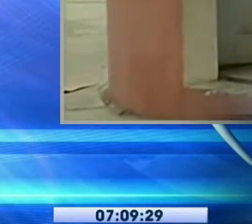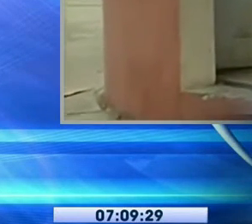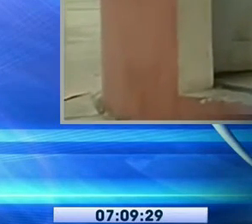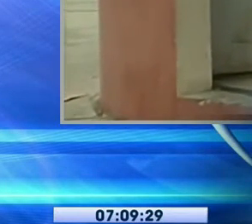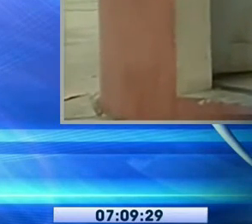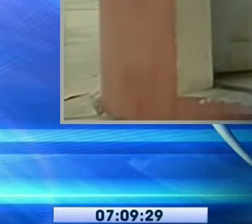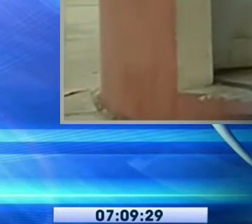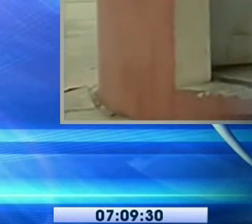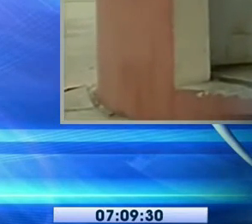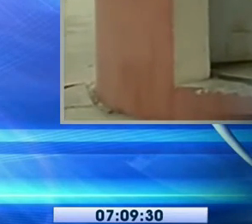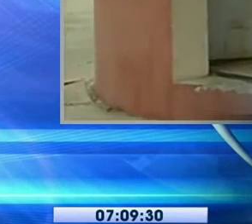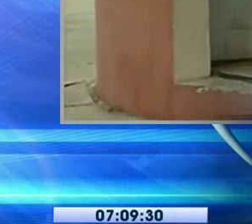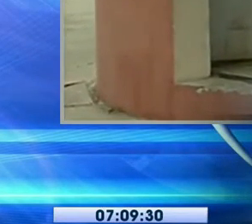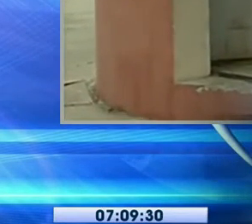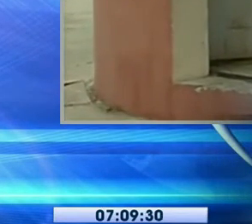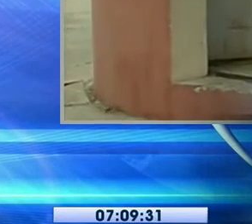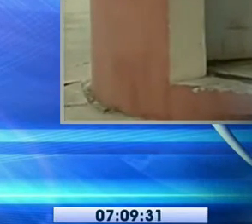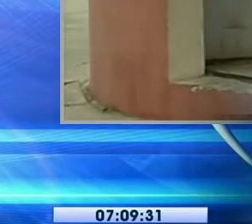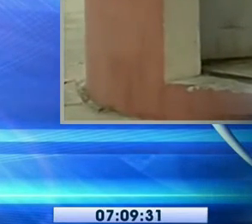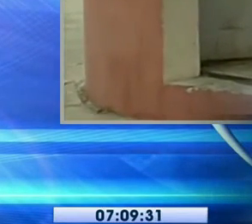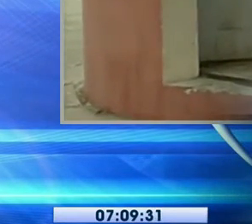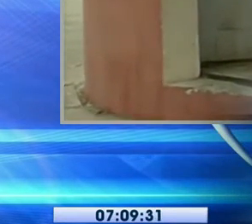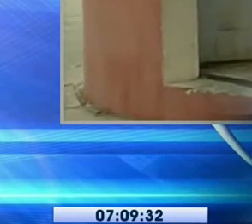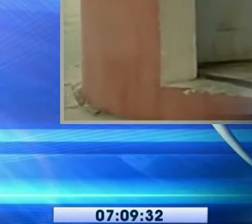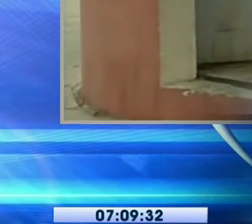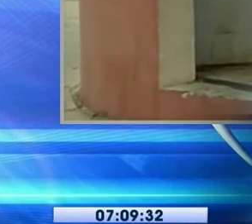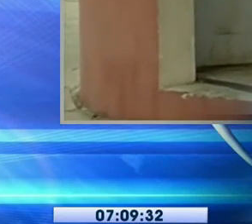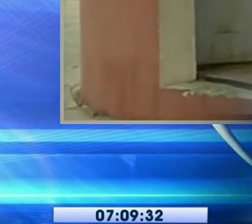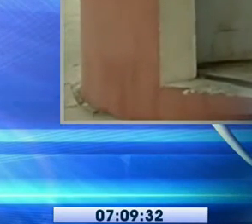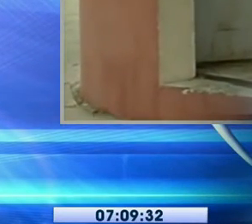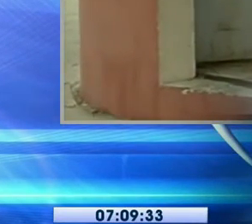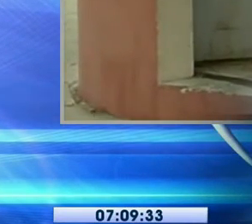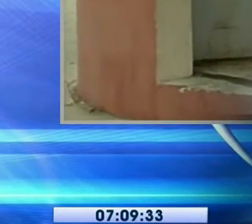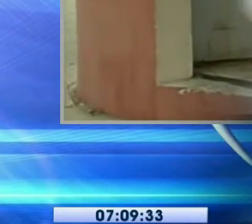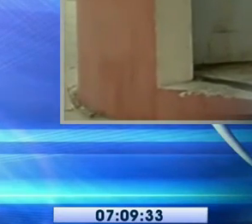así tampoco, no es así. Bueno, Jorge, gracias, más adelante volveremos a conversar contigo, ¿no?